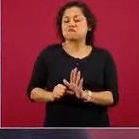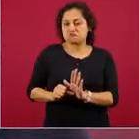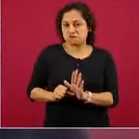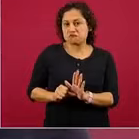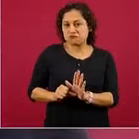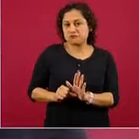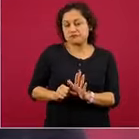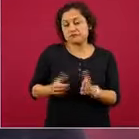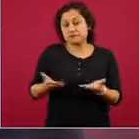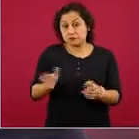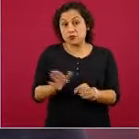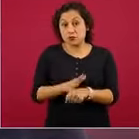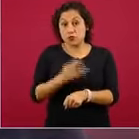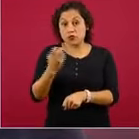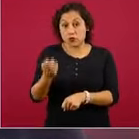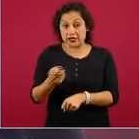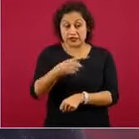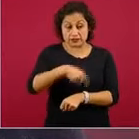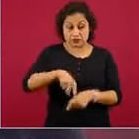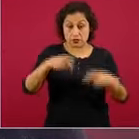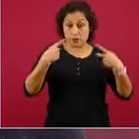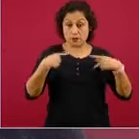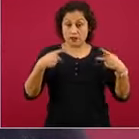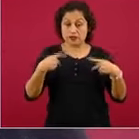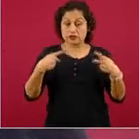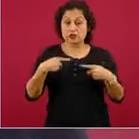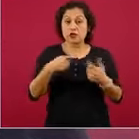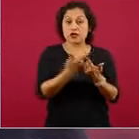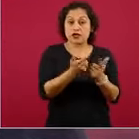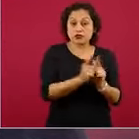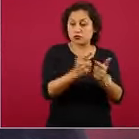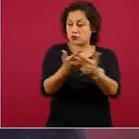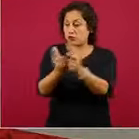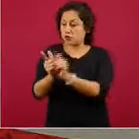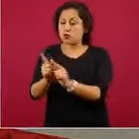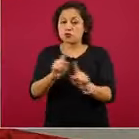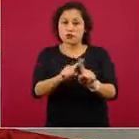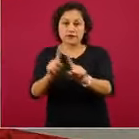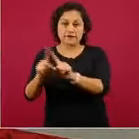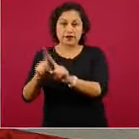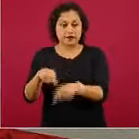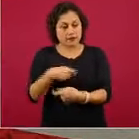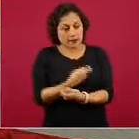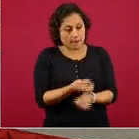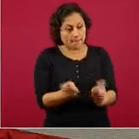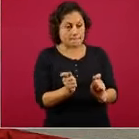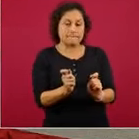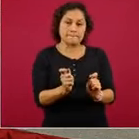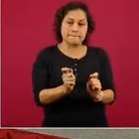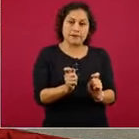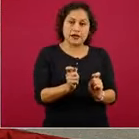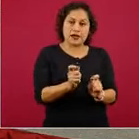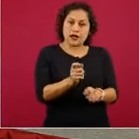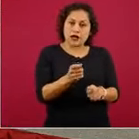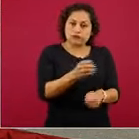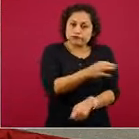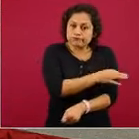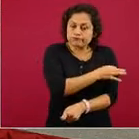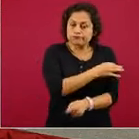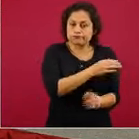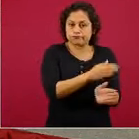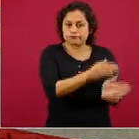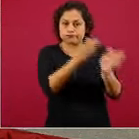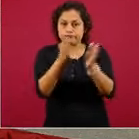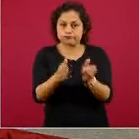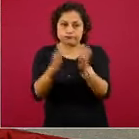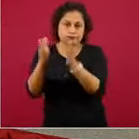grupos podrán continuar su cobertura, podrá seguir avanzándose en la meta más allá de las dosis que hasta el momento se